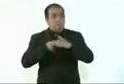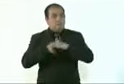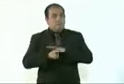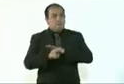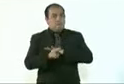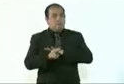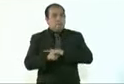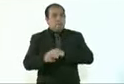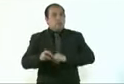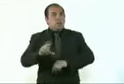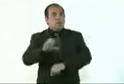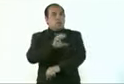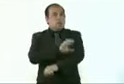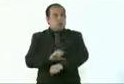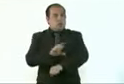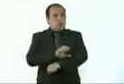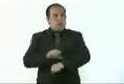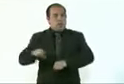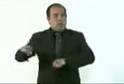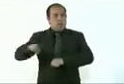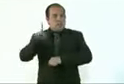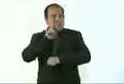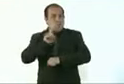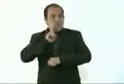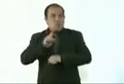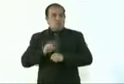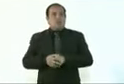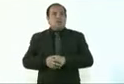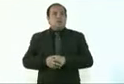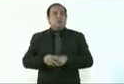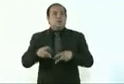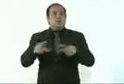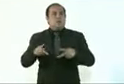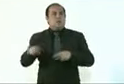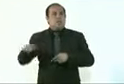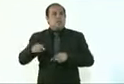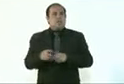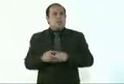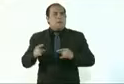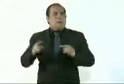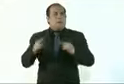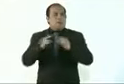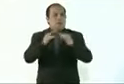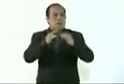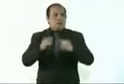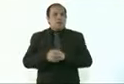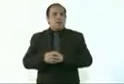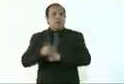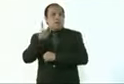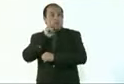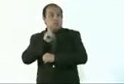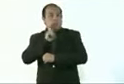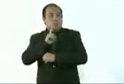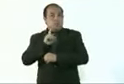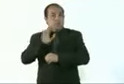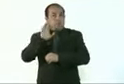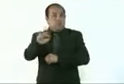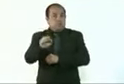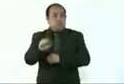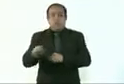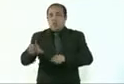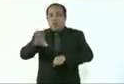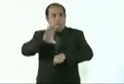Chabacano por mujeres comerciantes de estos llamados tianguis feministas, que ya no se les permitió